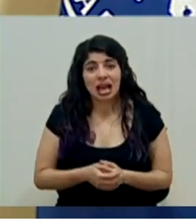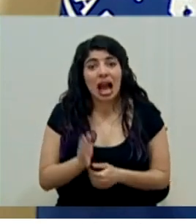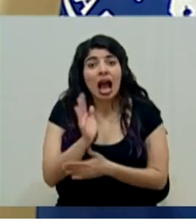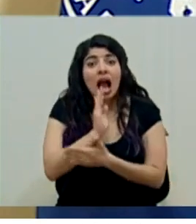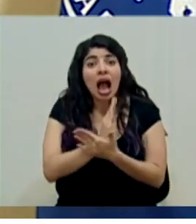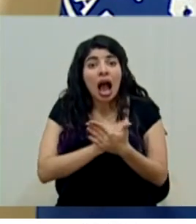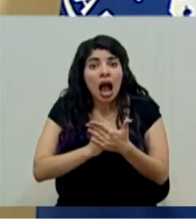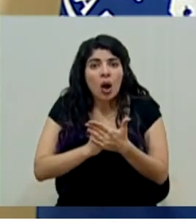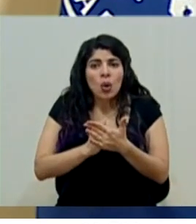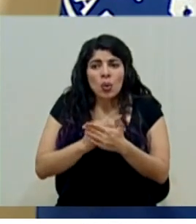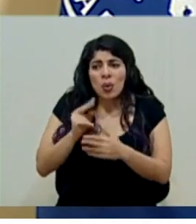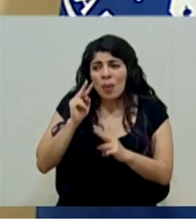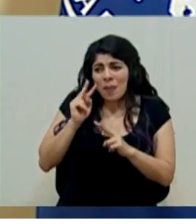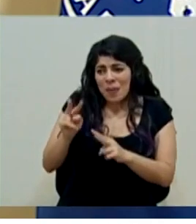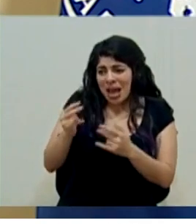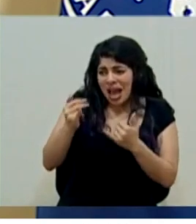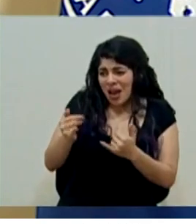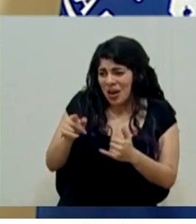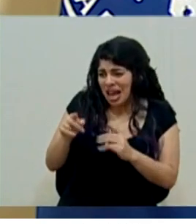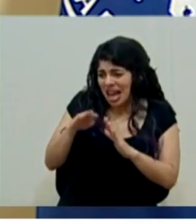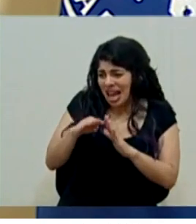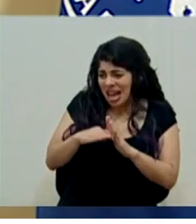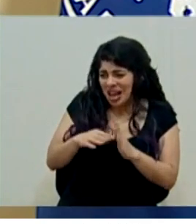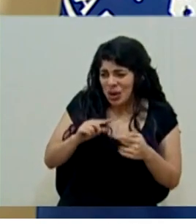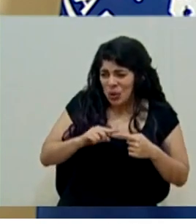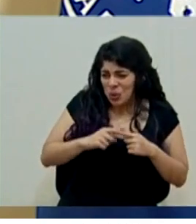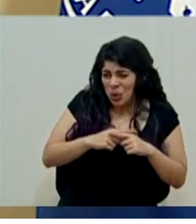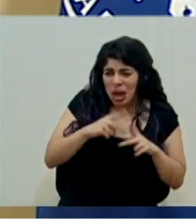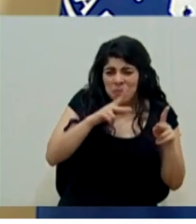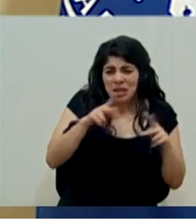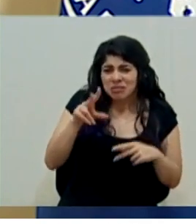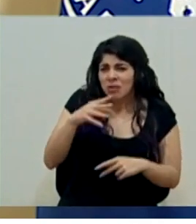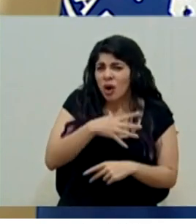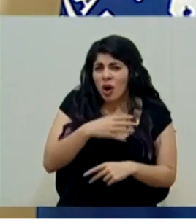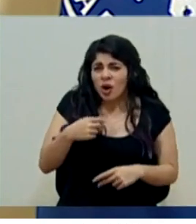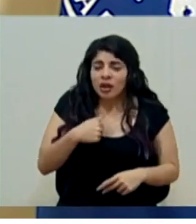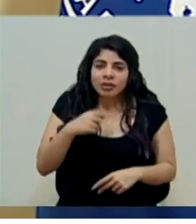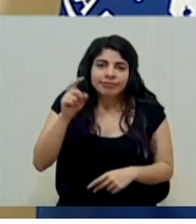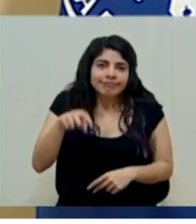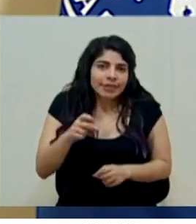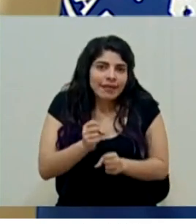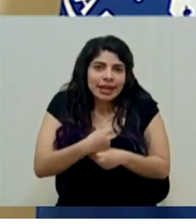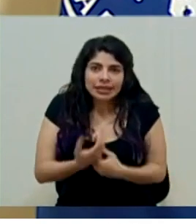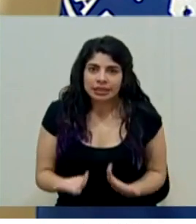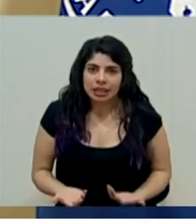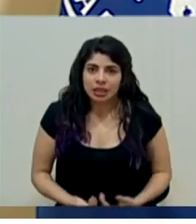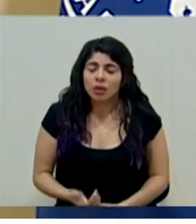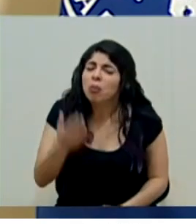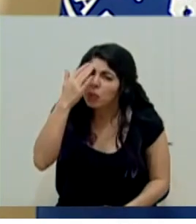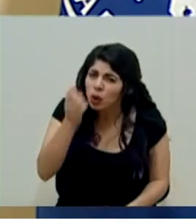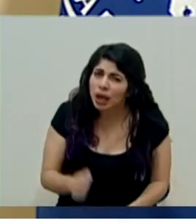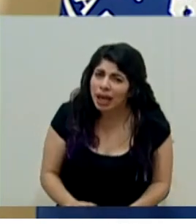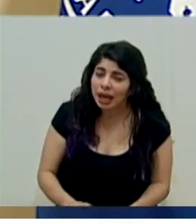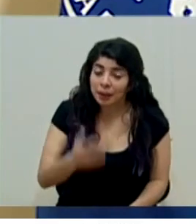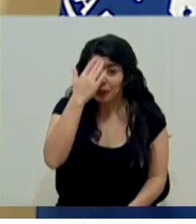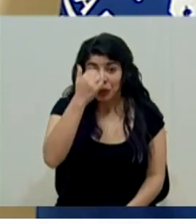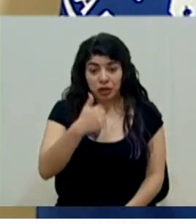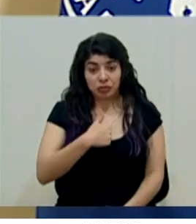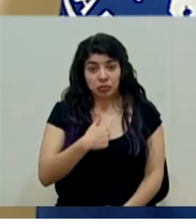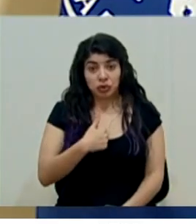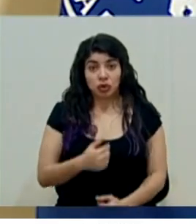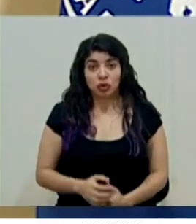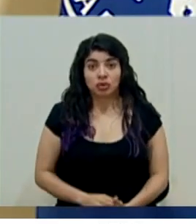de que sea muy doloroso, muy impopular, es mi deber hacerlo. ¿Por qué? Porque yo